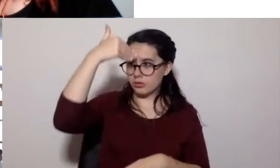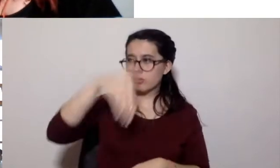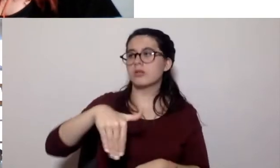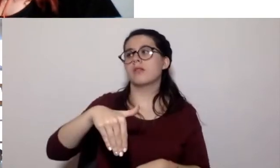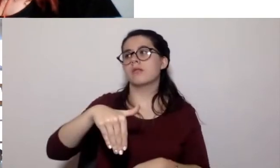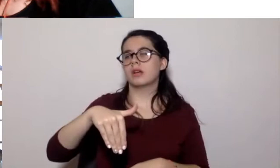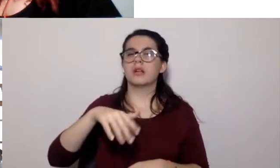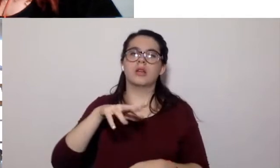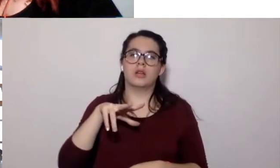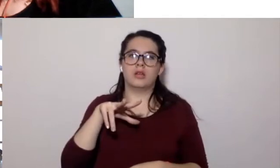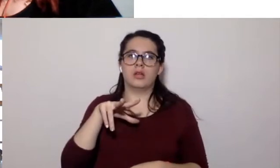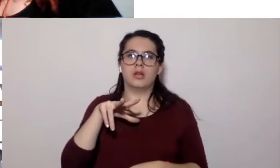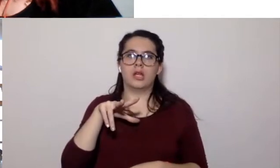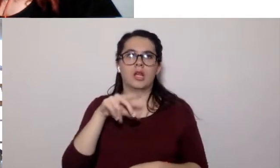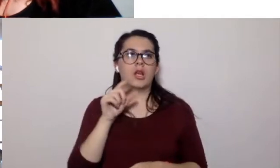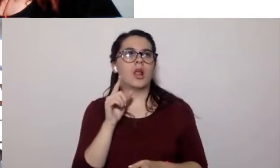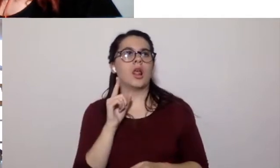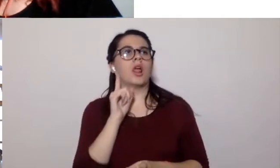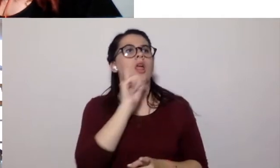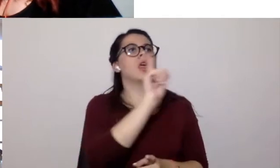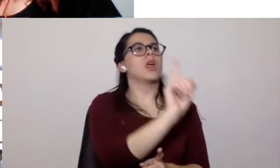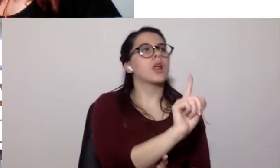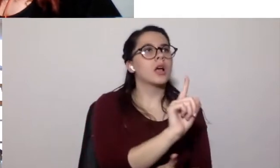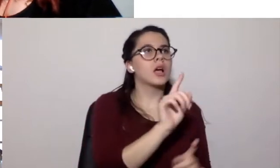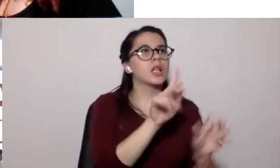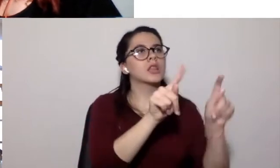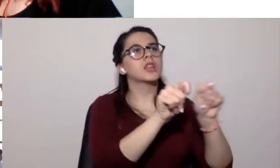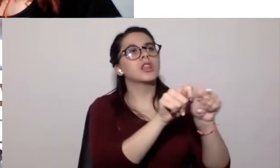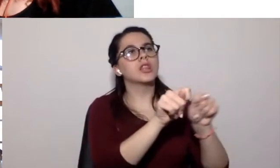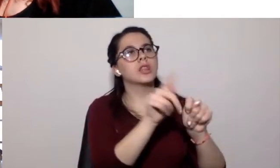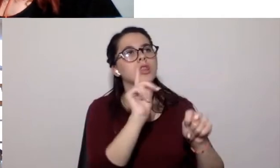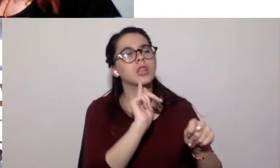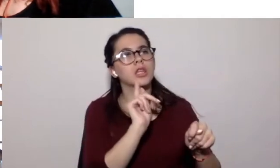le dijo la otra tía que no sé qué, ¿no? Entonces eso